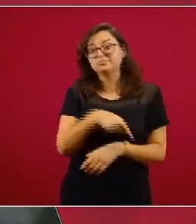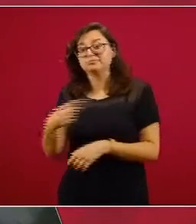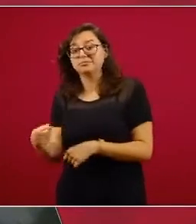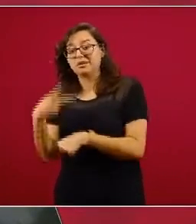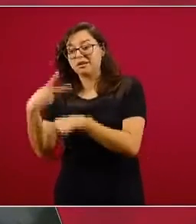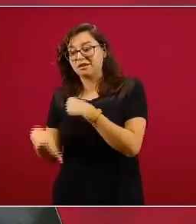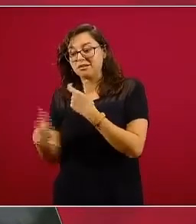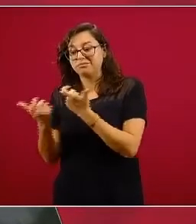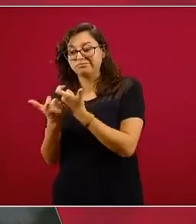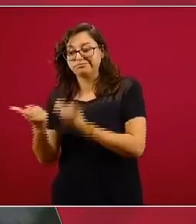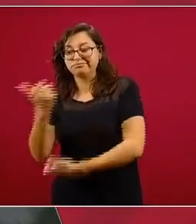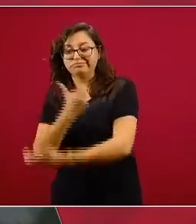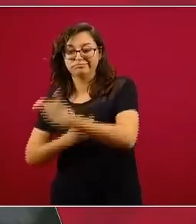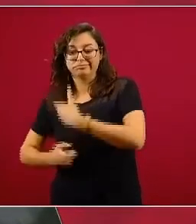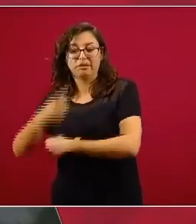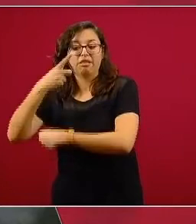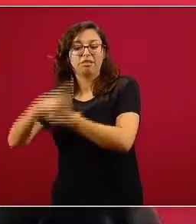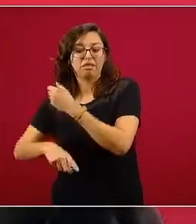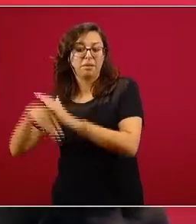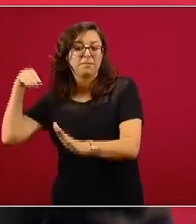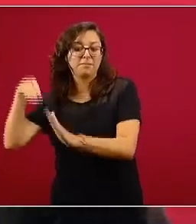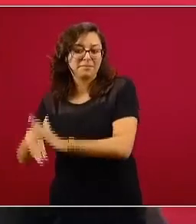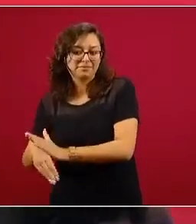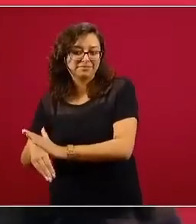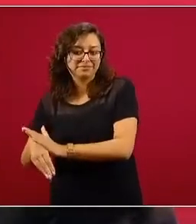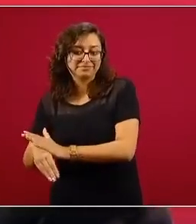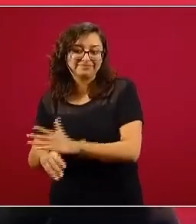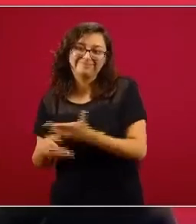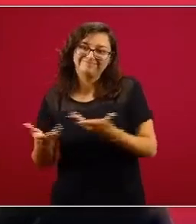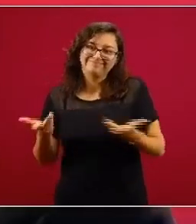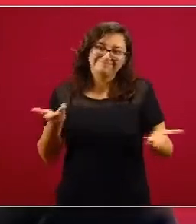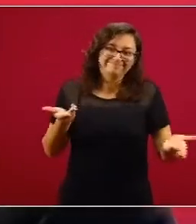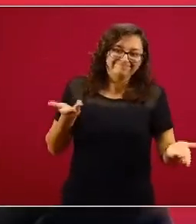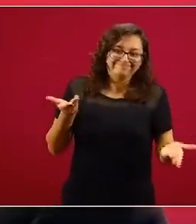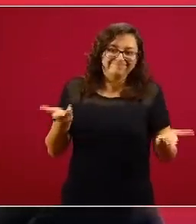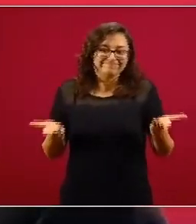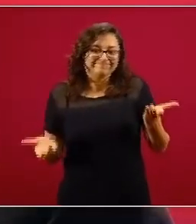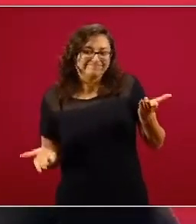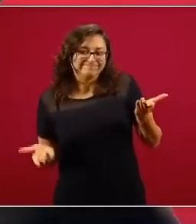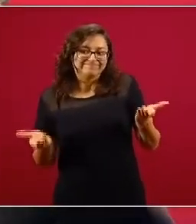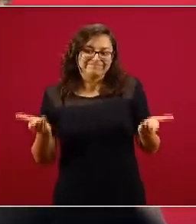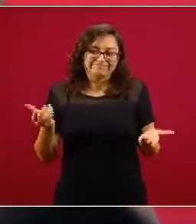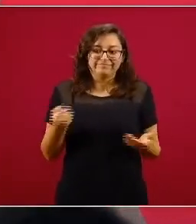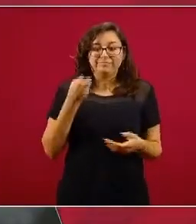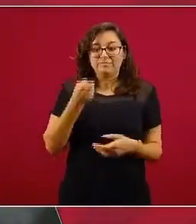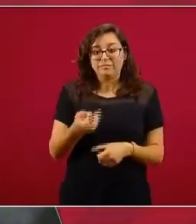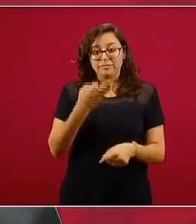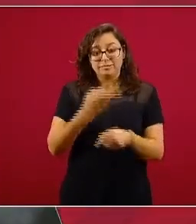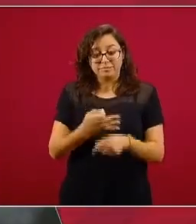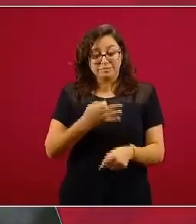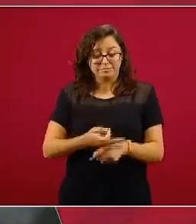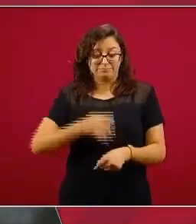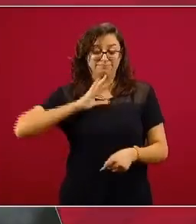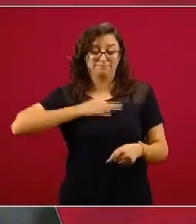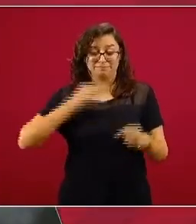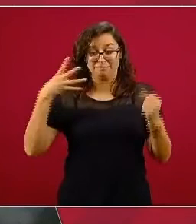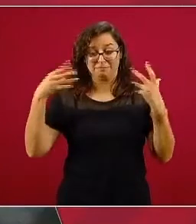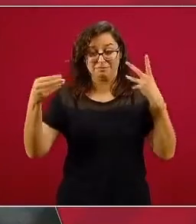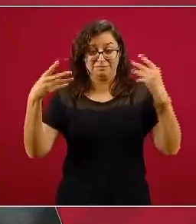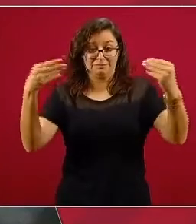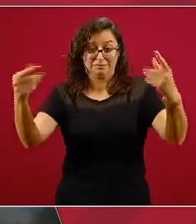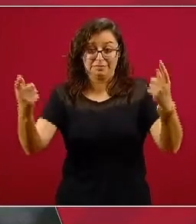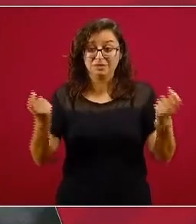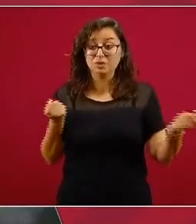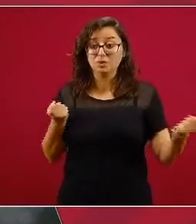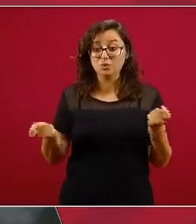dañe la economía. Entonces, esa es la mecánica del manejo de la epidemia. Termino diciendo, para responder